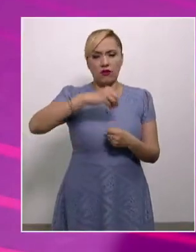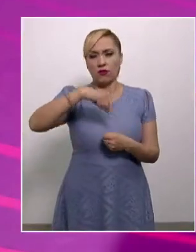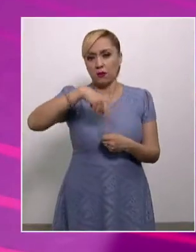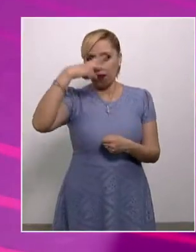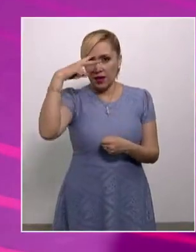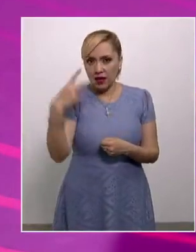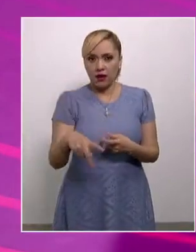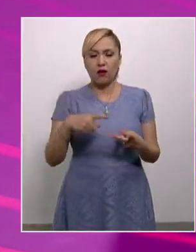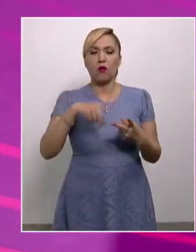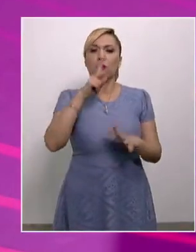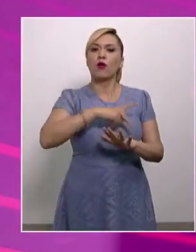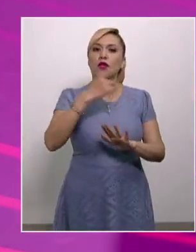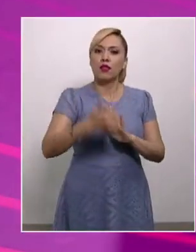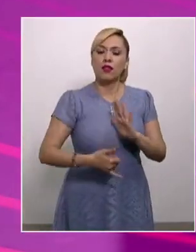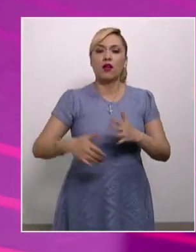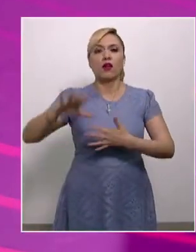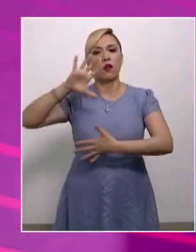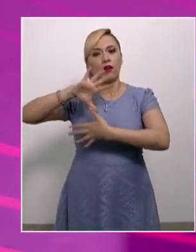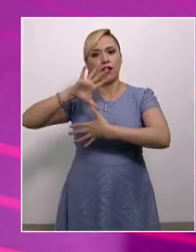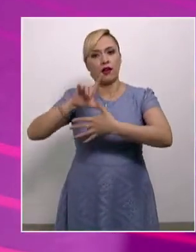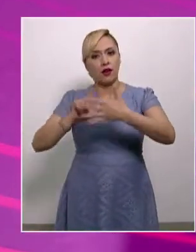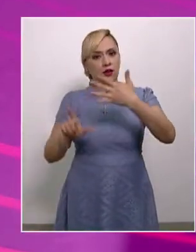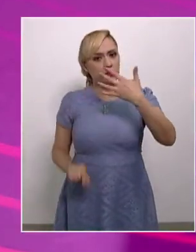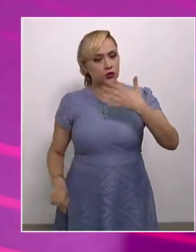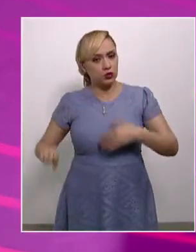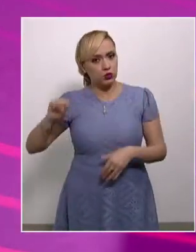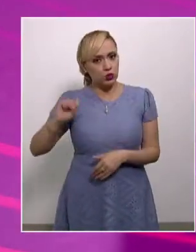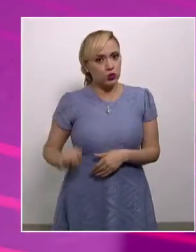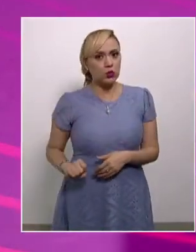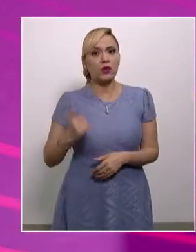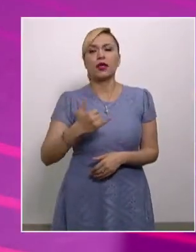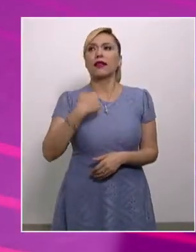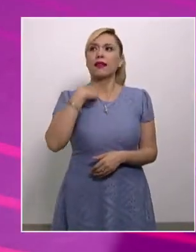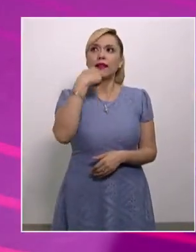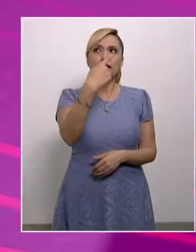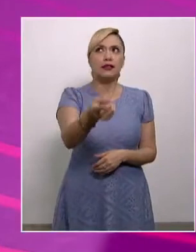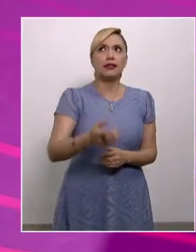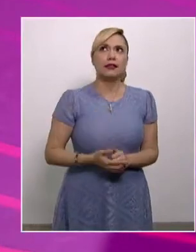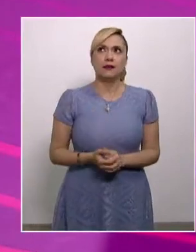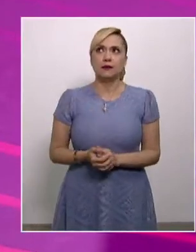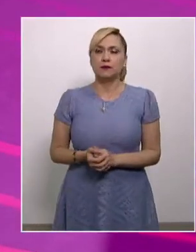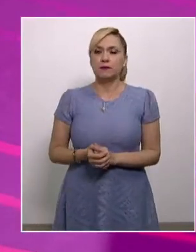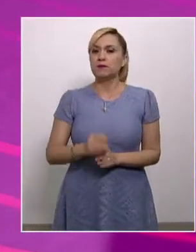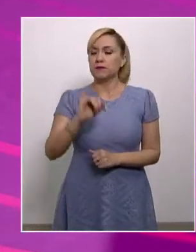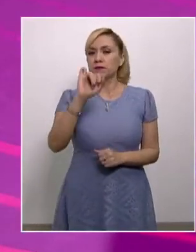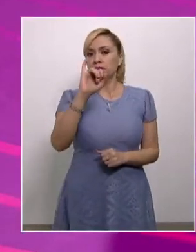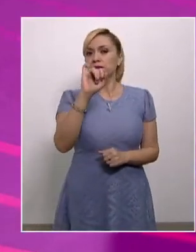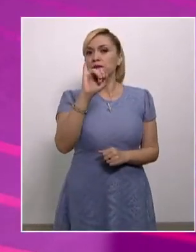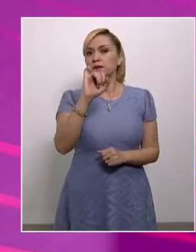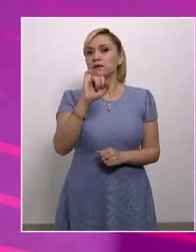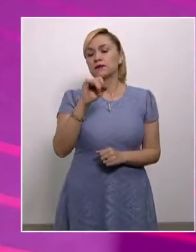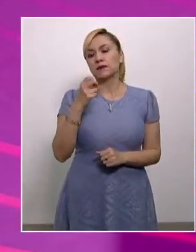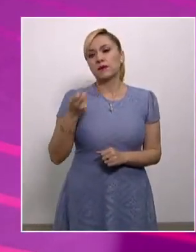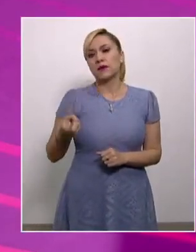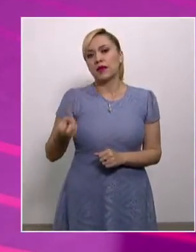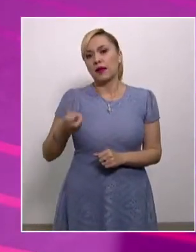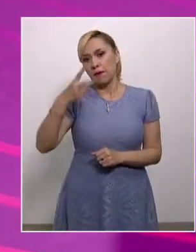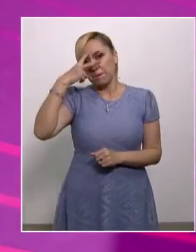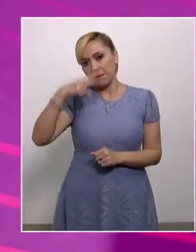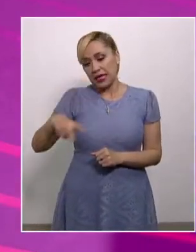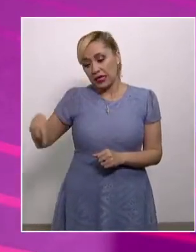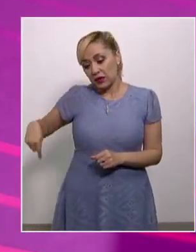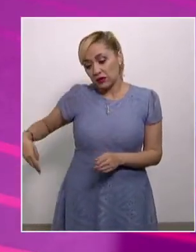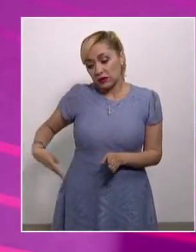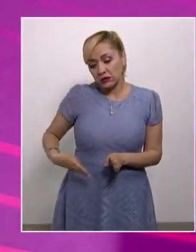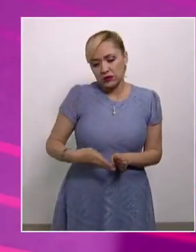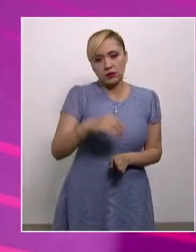también de los proyectos que tenemos en Centroamérica. Y como mensaje solamente recordar, sí que es esta ruta, el cruce por México es una de las